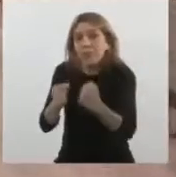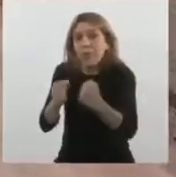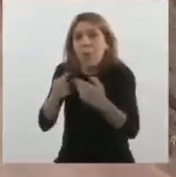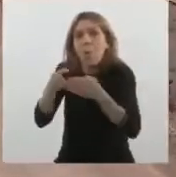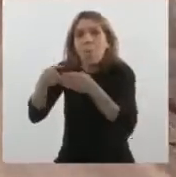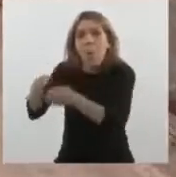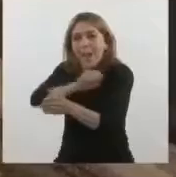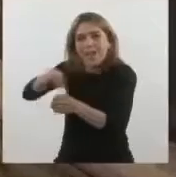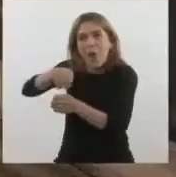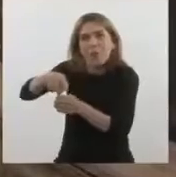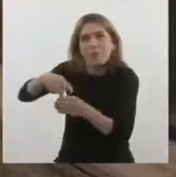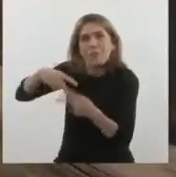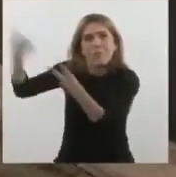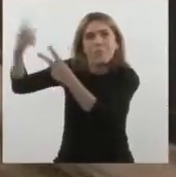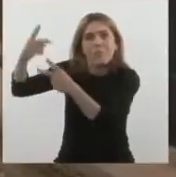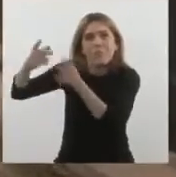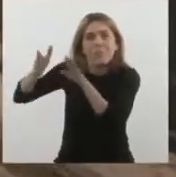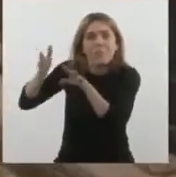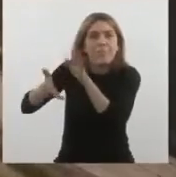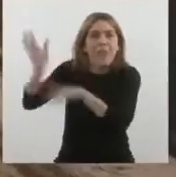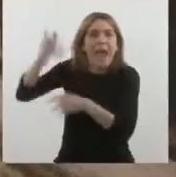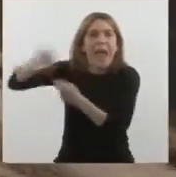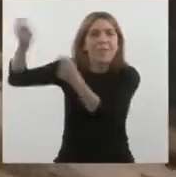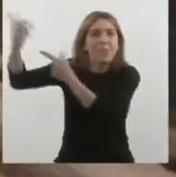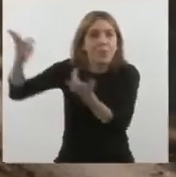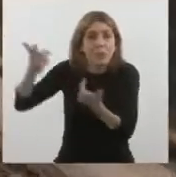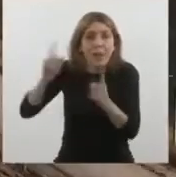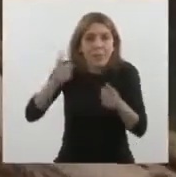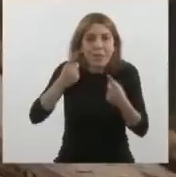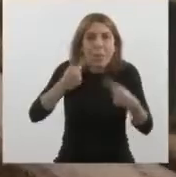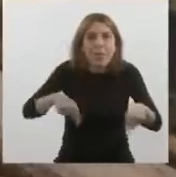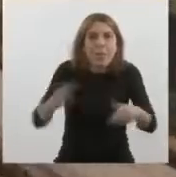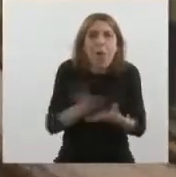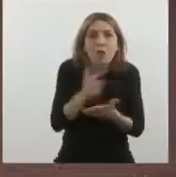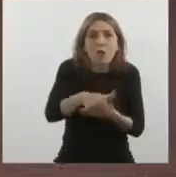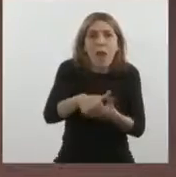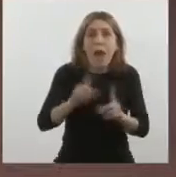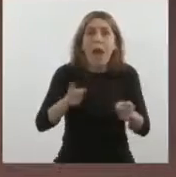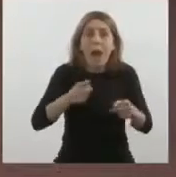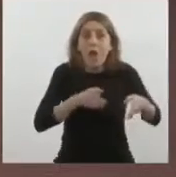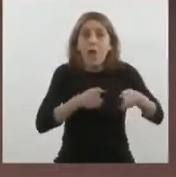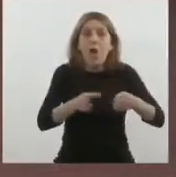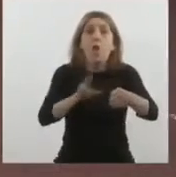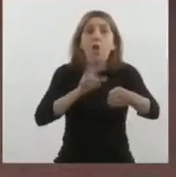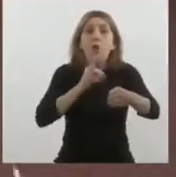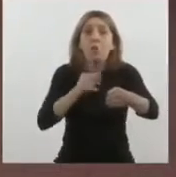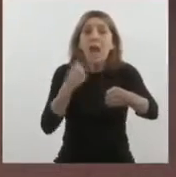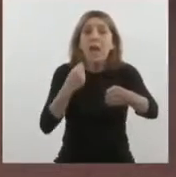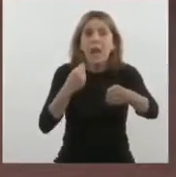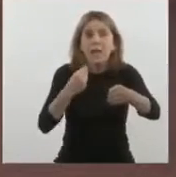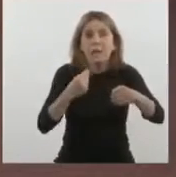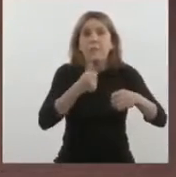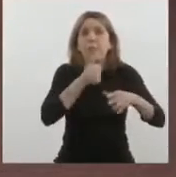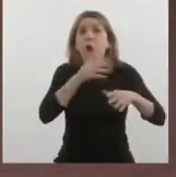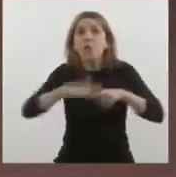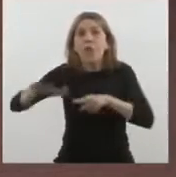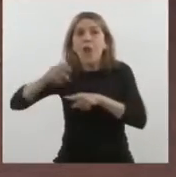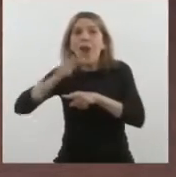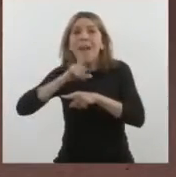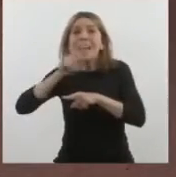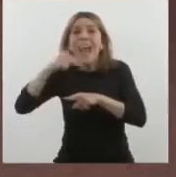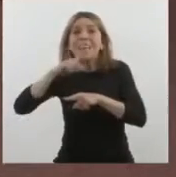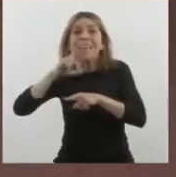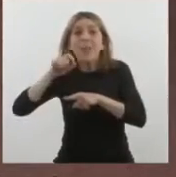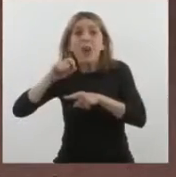bien dijo Gabriel, una ruta que es una ruta bioceánico, porque une el Atlántico